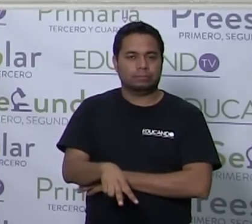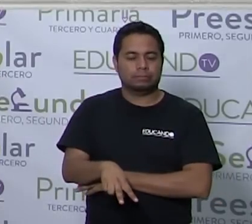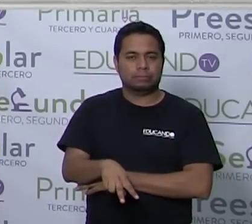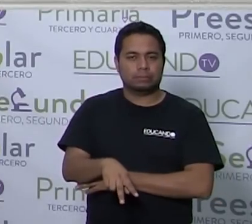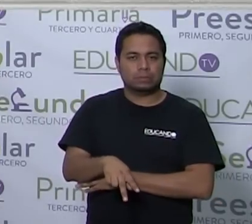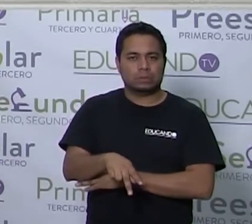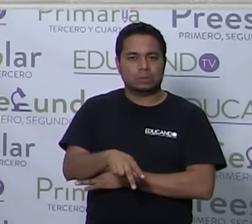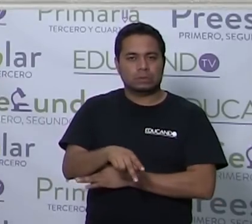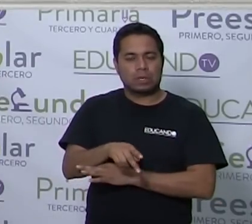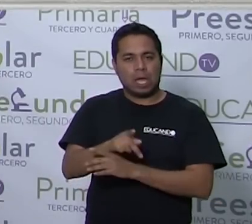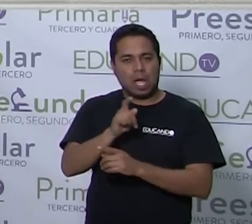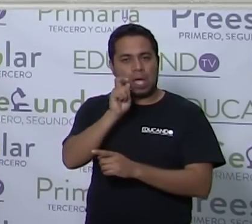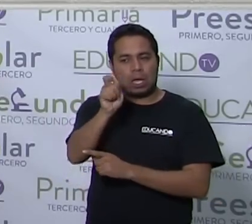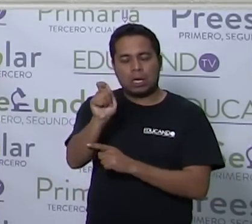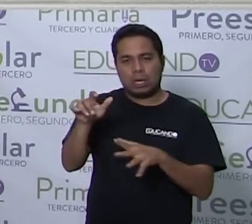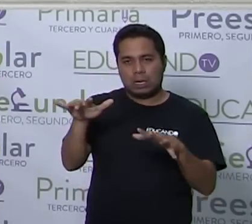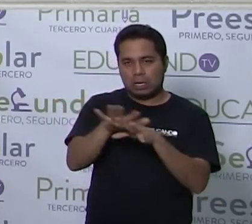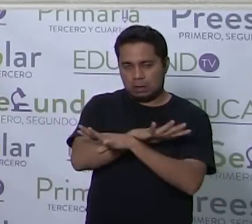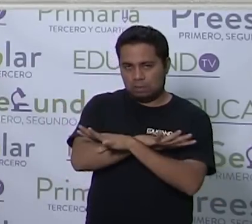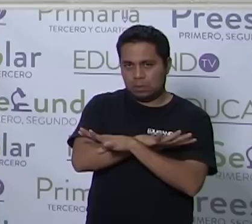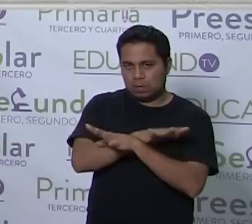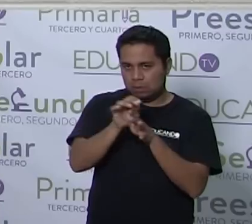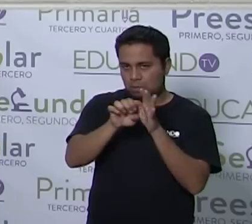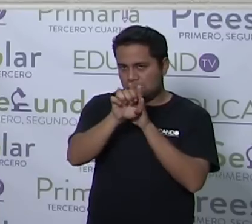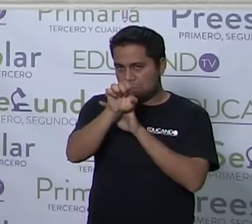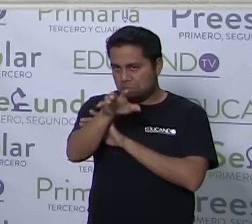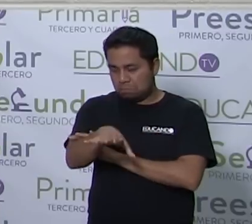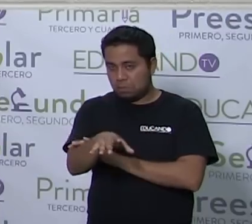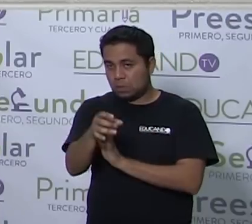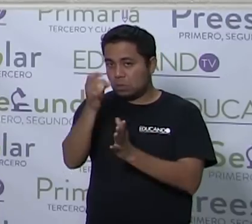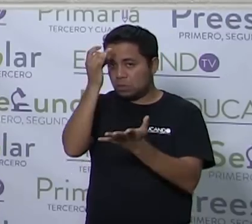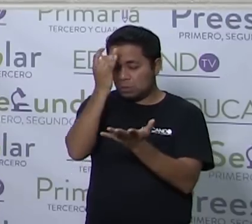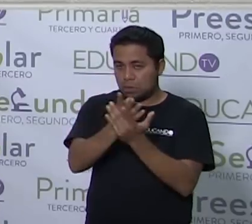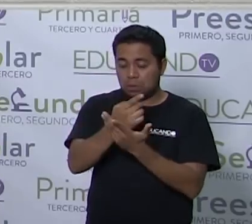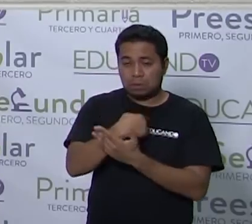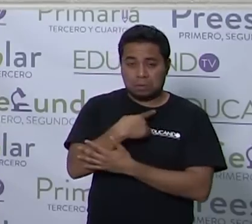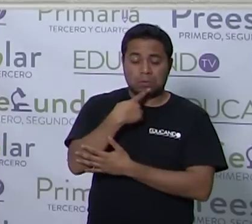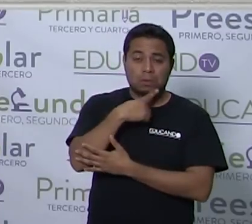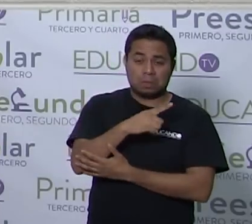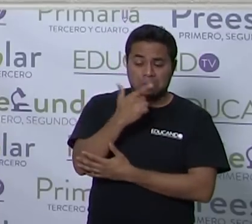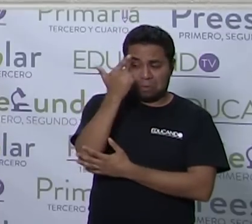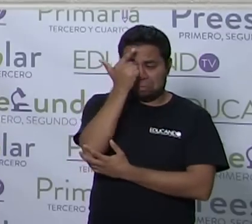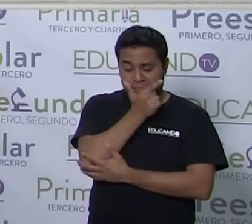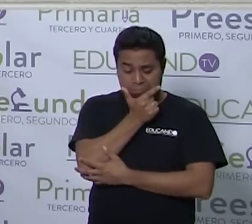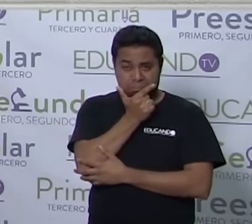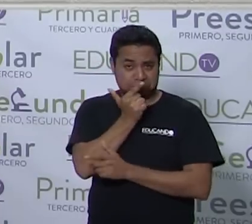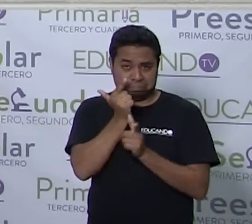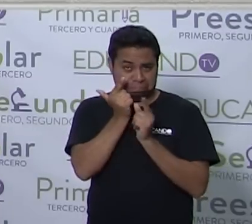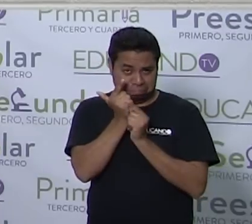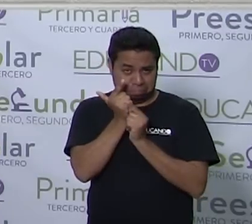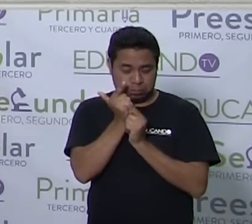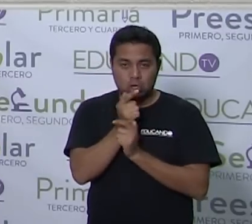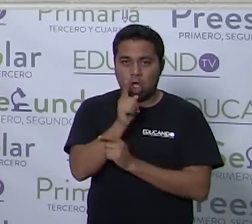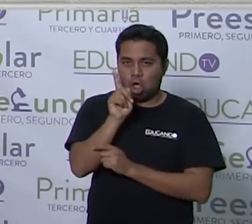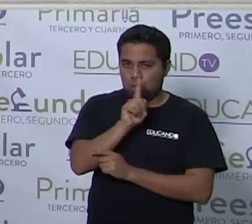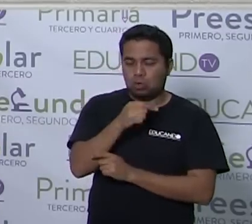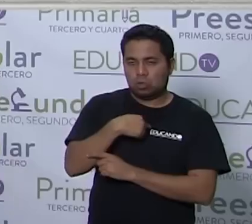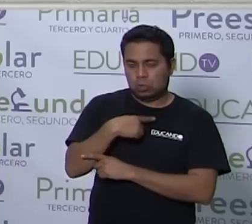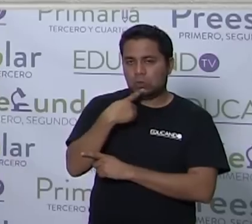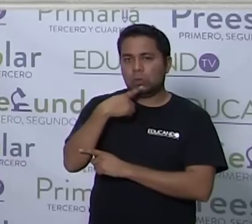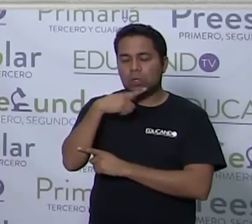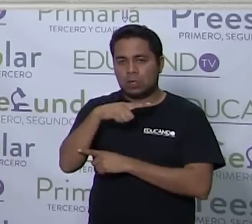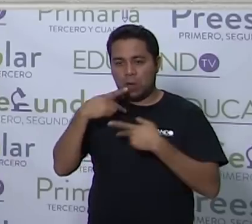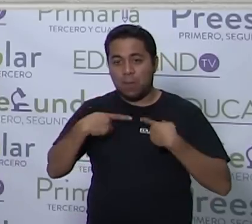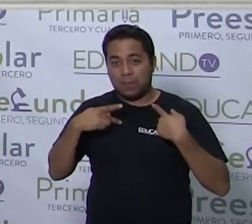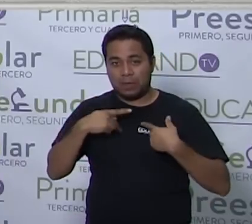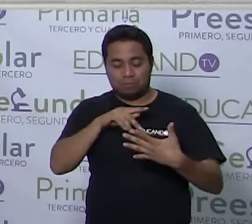el mensaje, porque no solamente estoy diciendo que es una noche, estoy diciéndole al